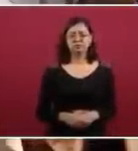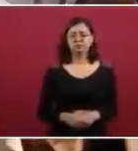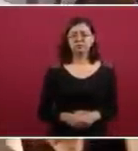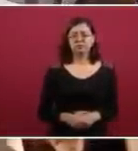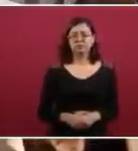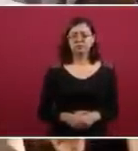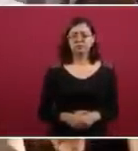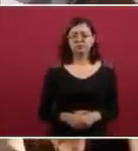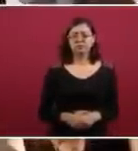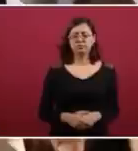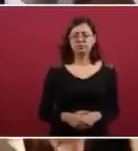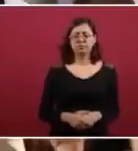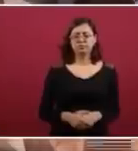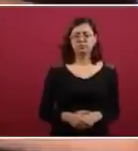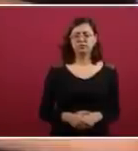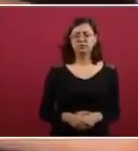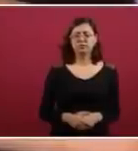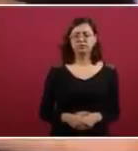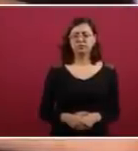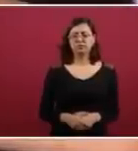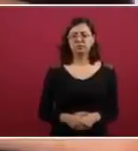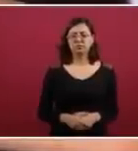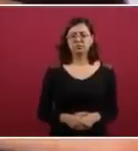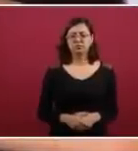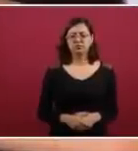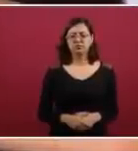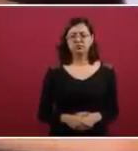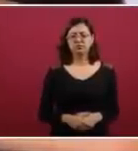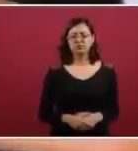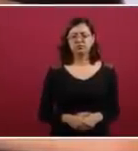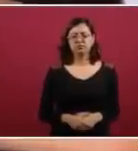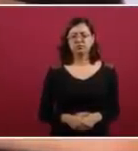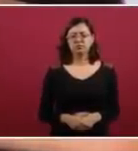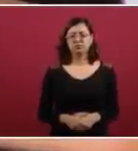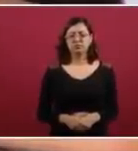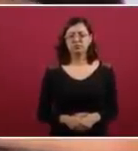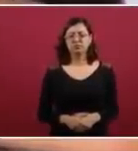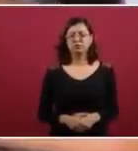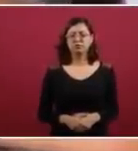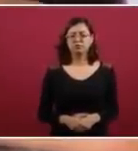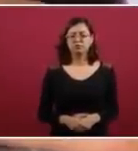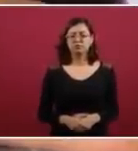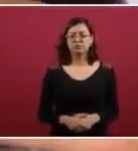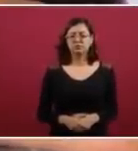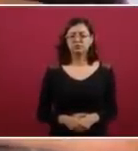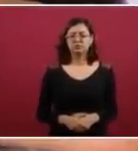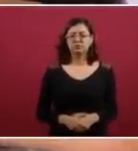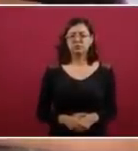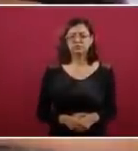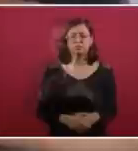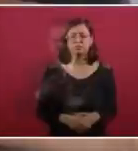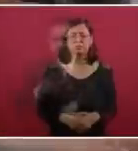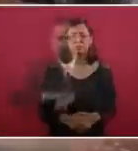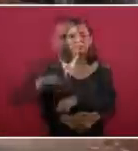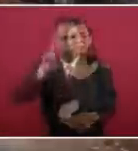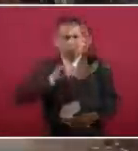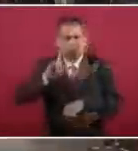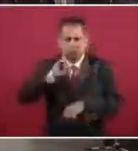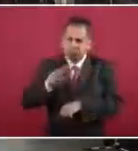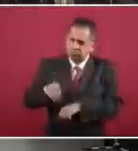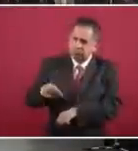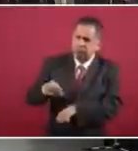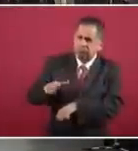sea el mismo número de mujeres y de hombres, y en donde se pueda, más mujeres que hombres.